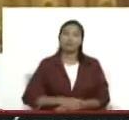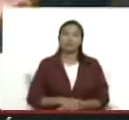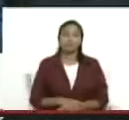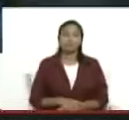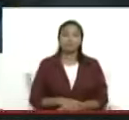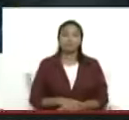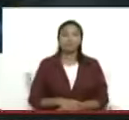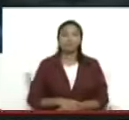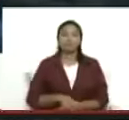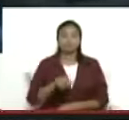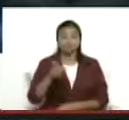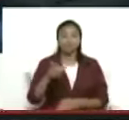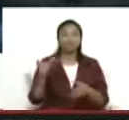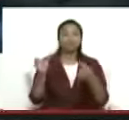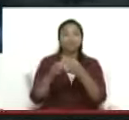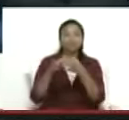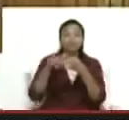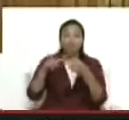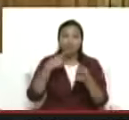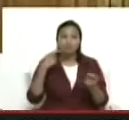una campaña bien orquestada.